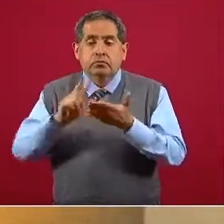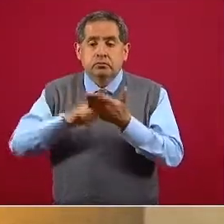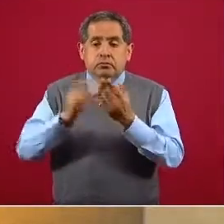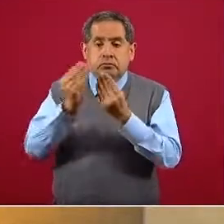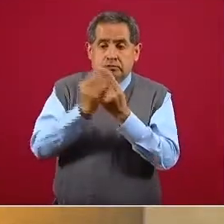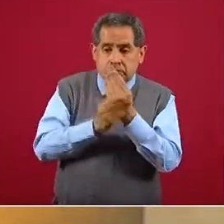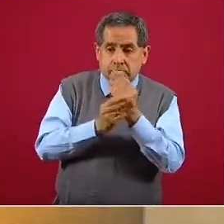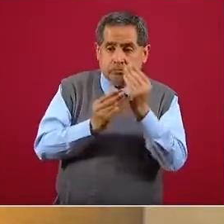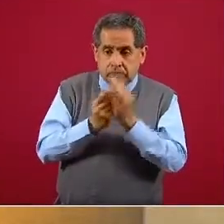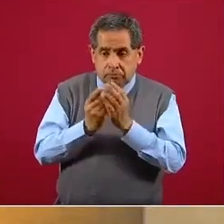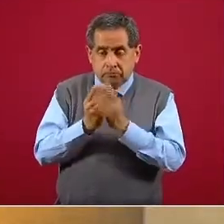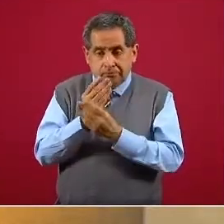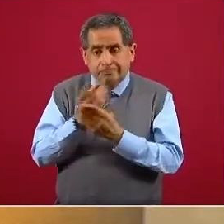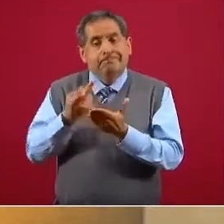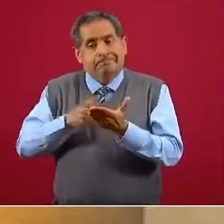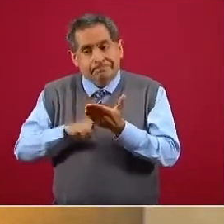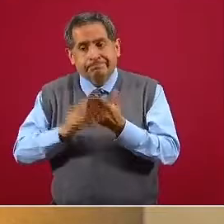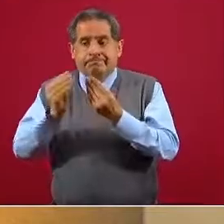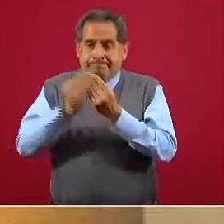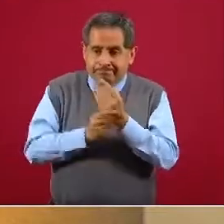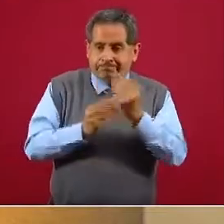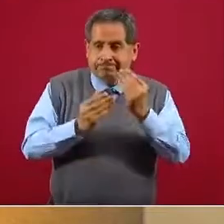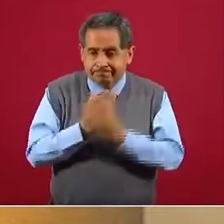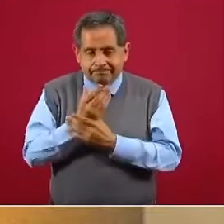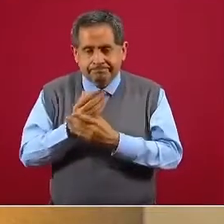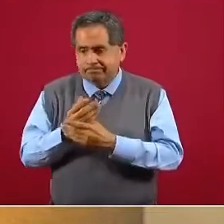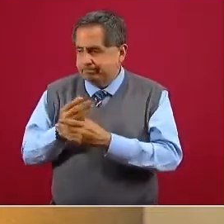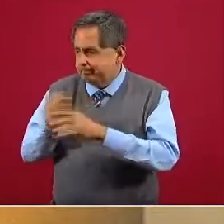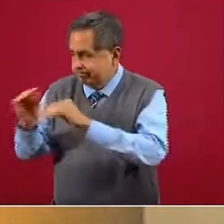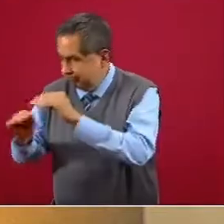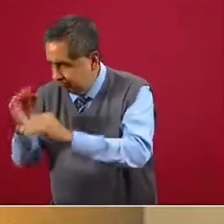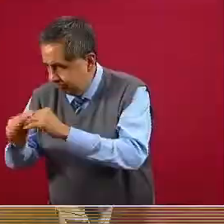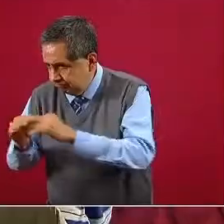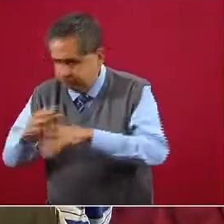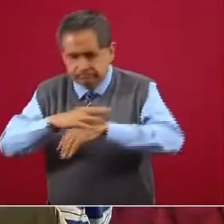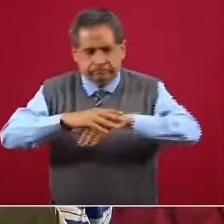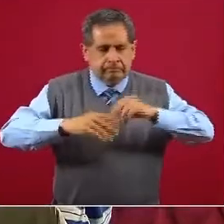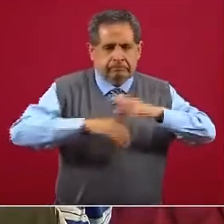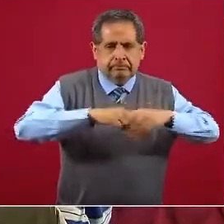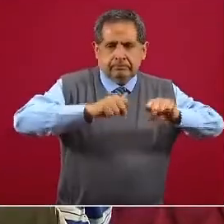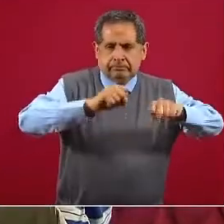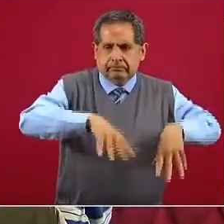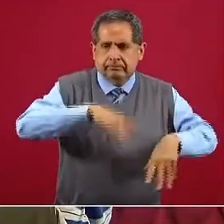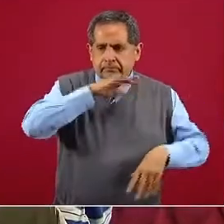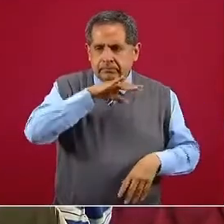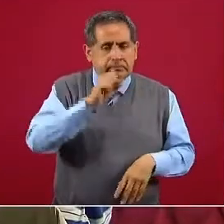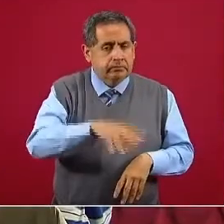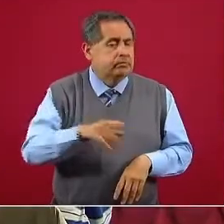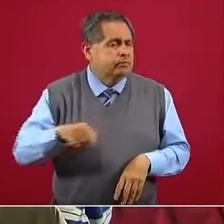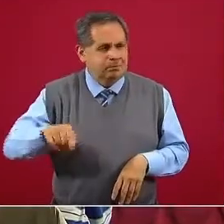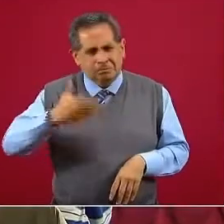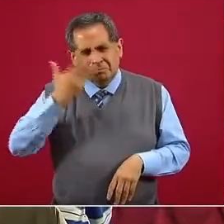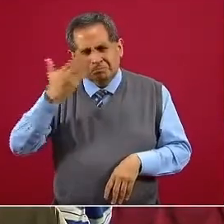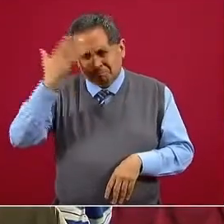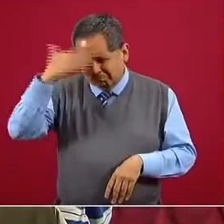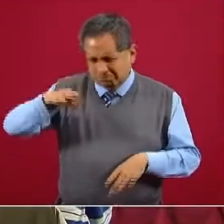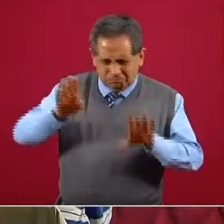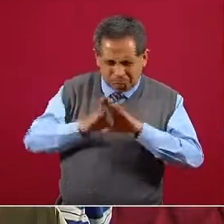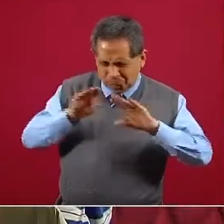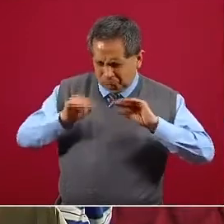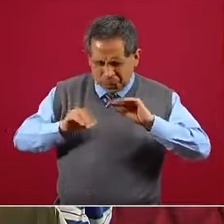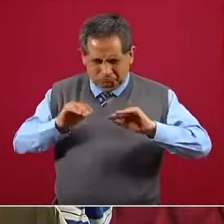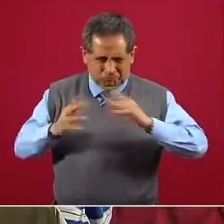guantes. Todo es material desechable y se desechará de manera adecuada. Ellos están totalmente